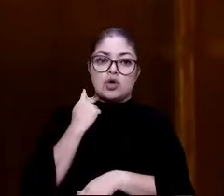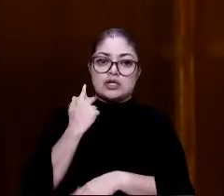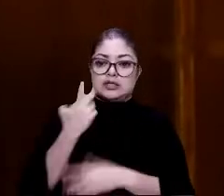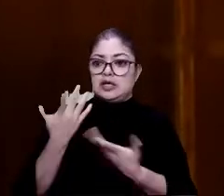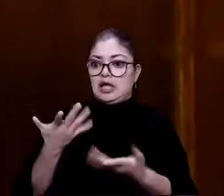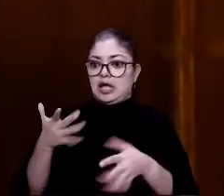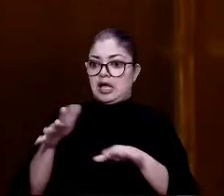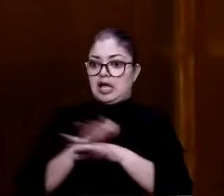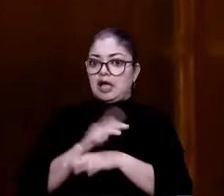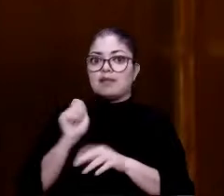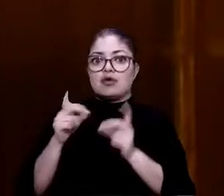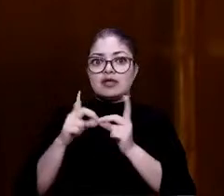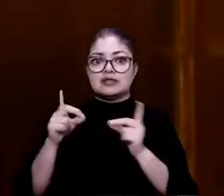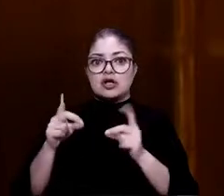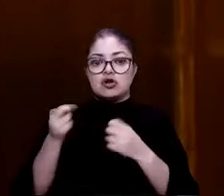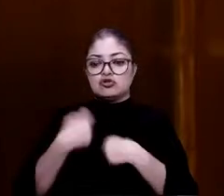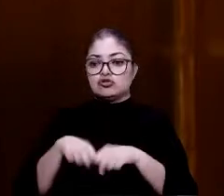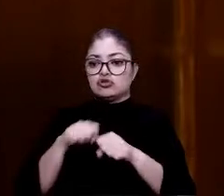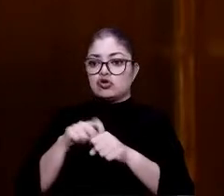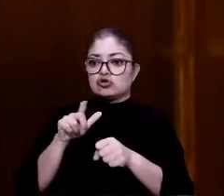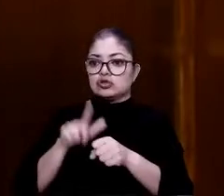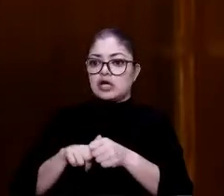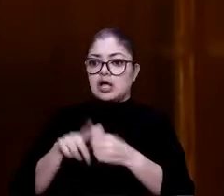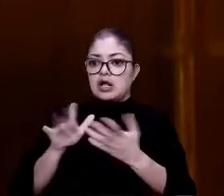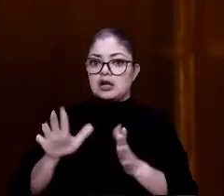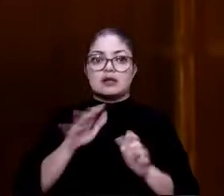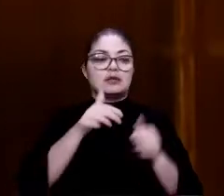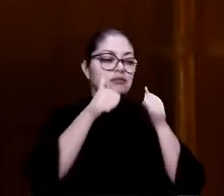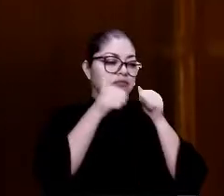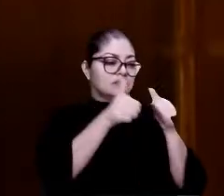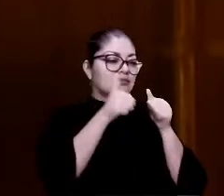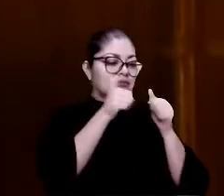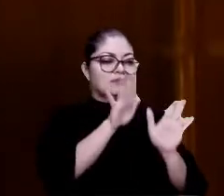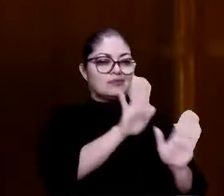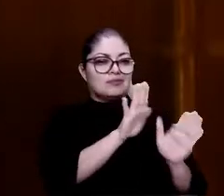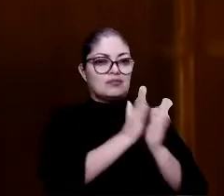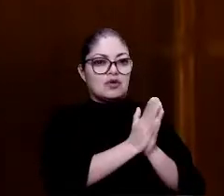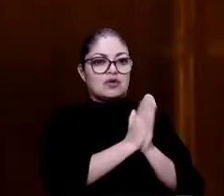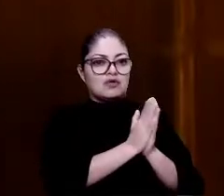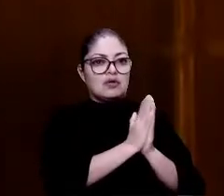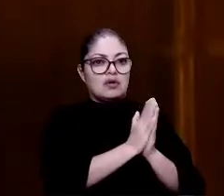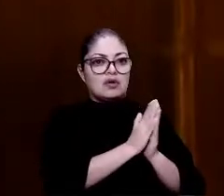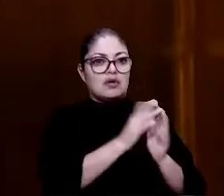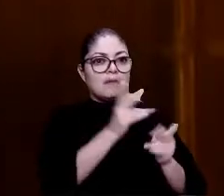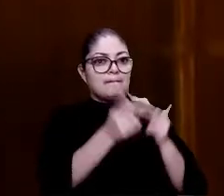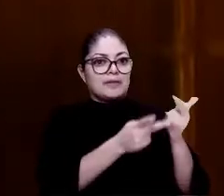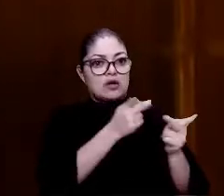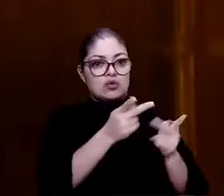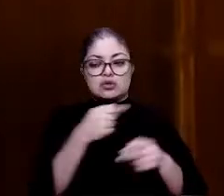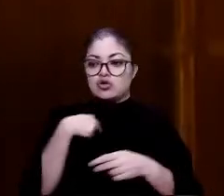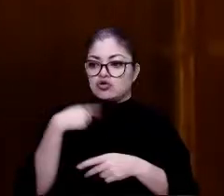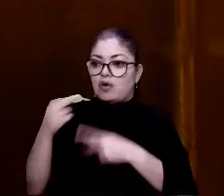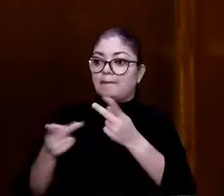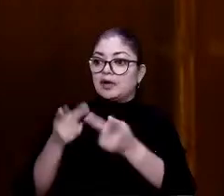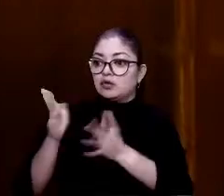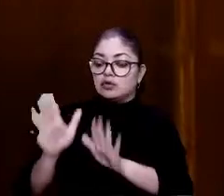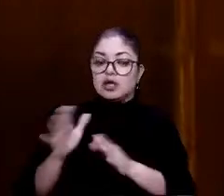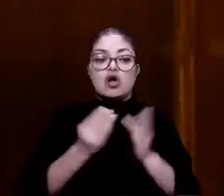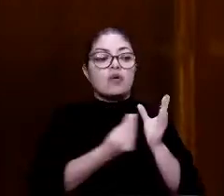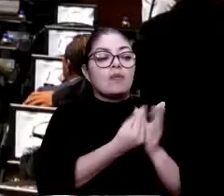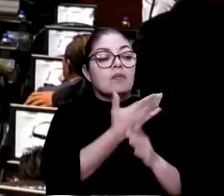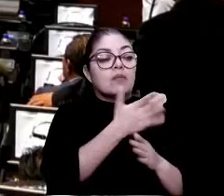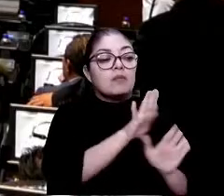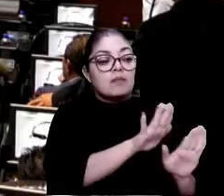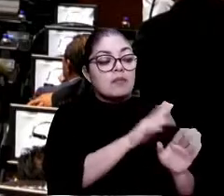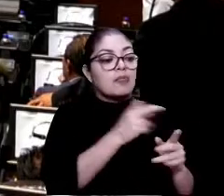en materia de desarrollo social? O solo venimos a dar al orador, por favor. Estoy formulando las preguntas, presidente. Amigos diputados, les ruego atender